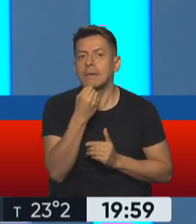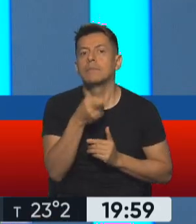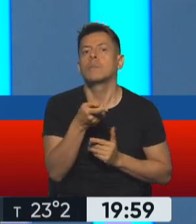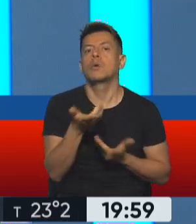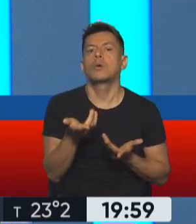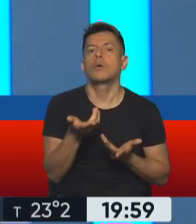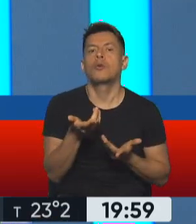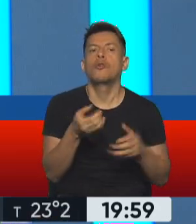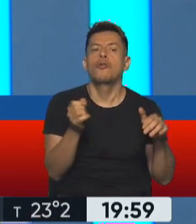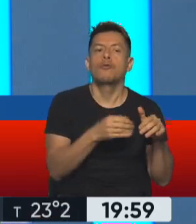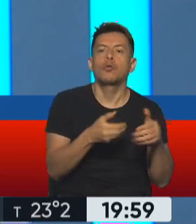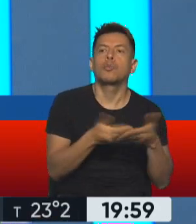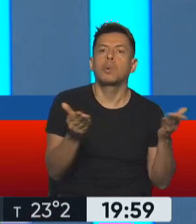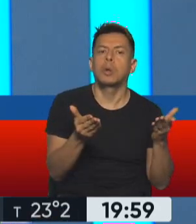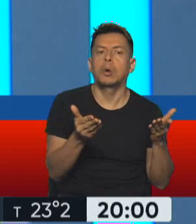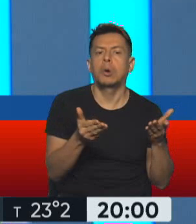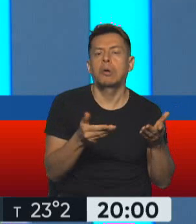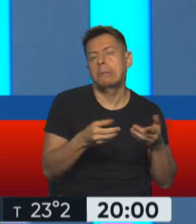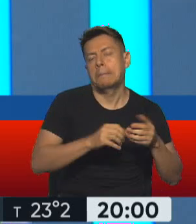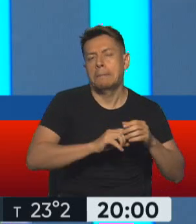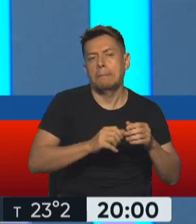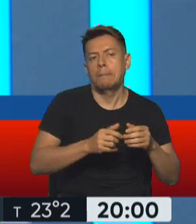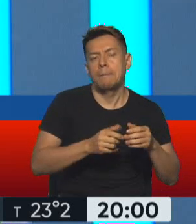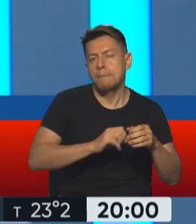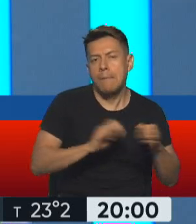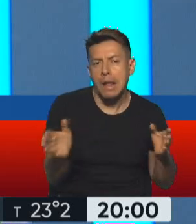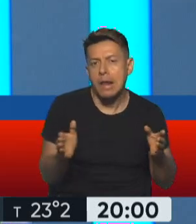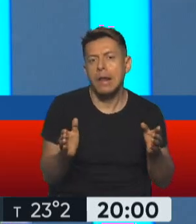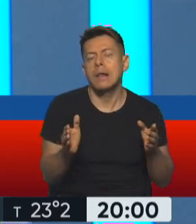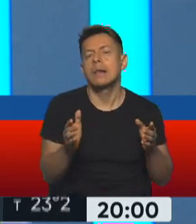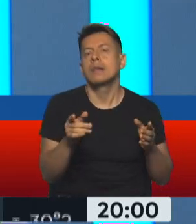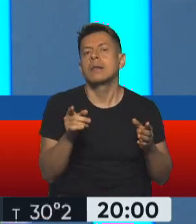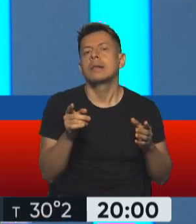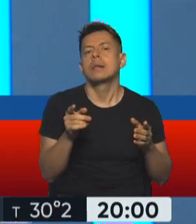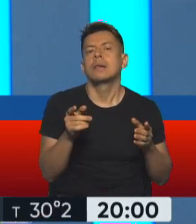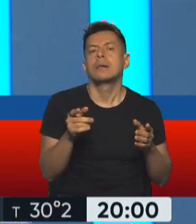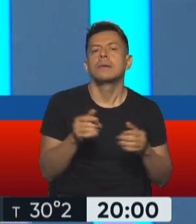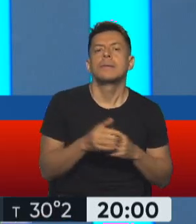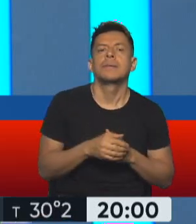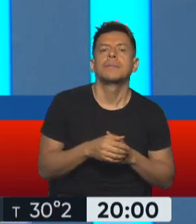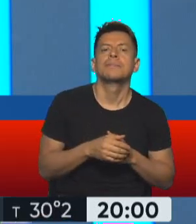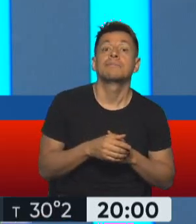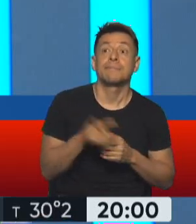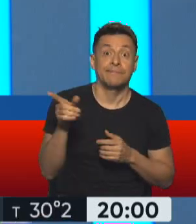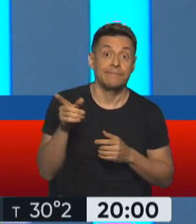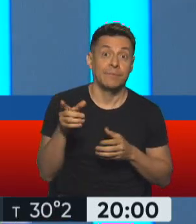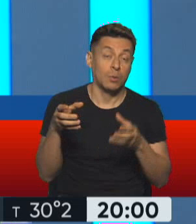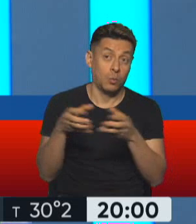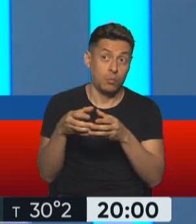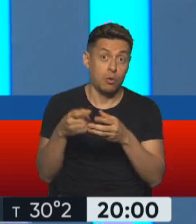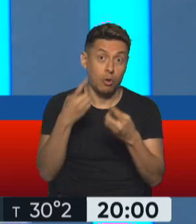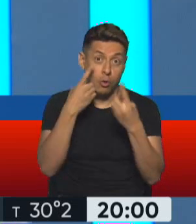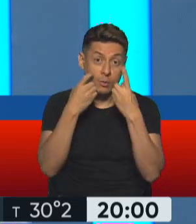de fondos públicos, por ejemplo, que entregaban unas prácticas, digamos, clientelares, según denuncia esta misión de